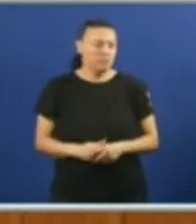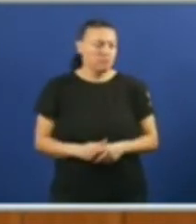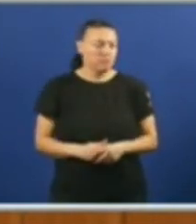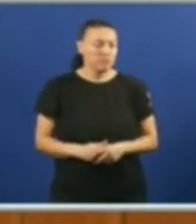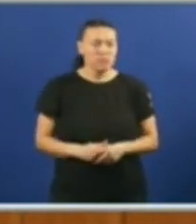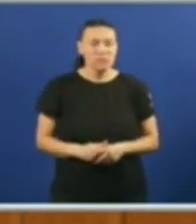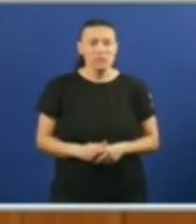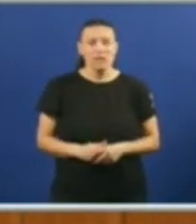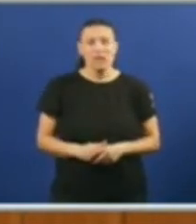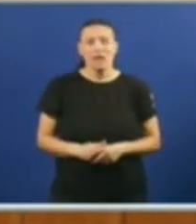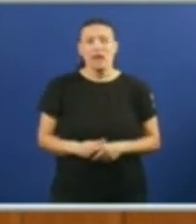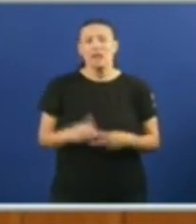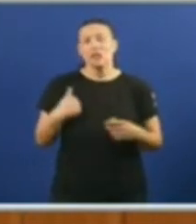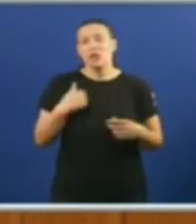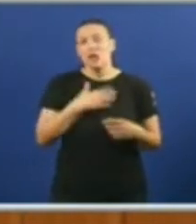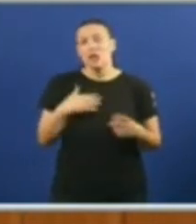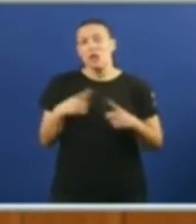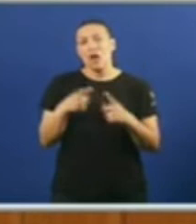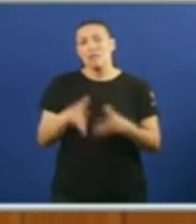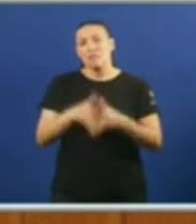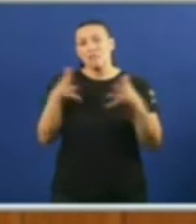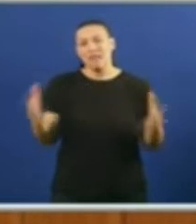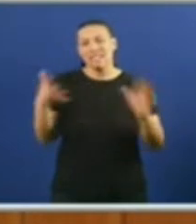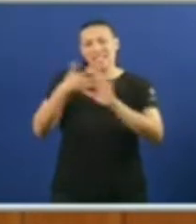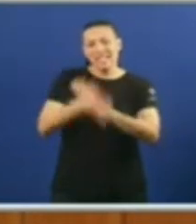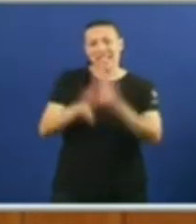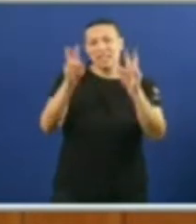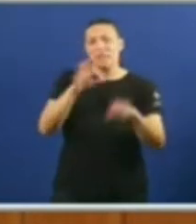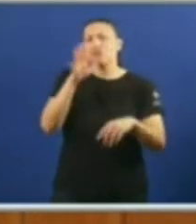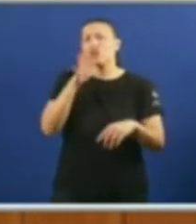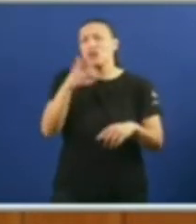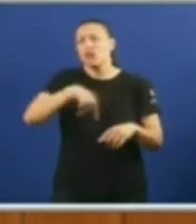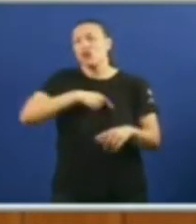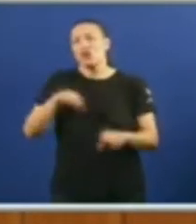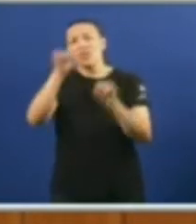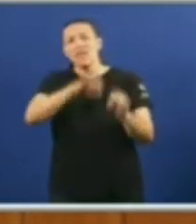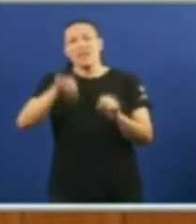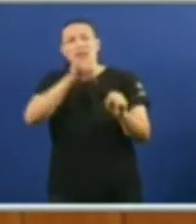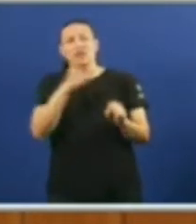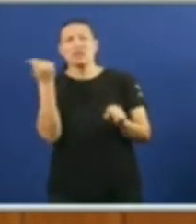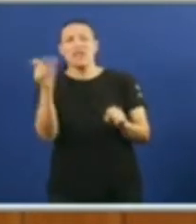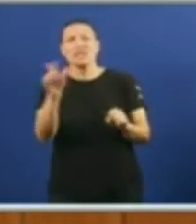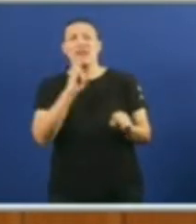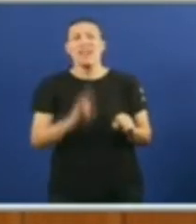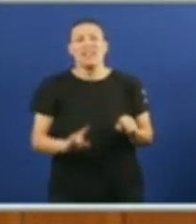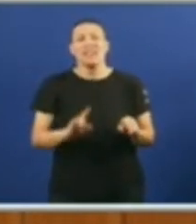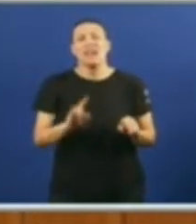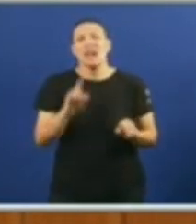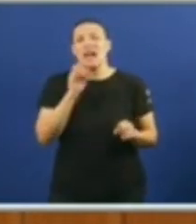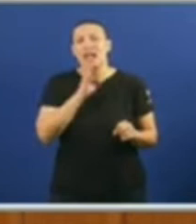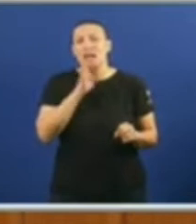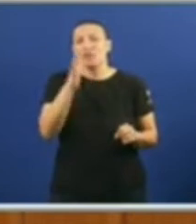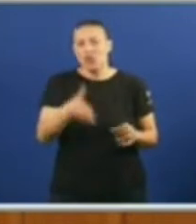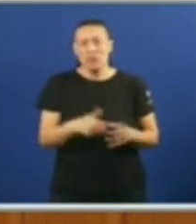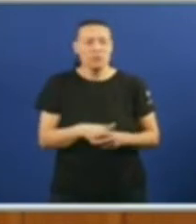que empece ou que me estenda un pouco máis nas razóns de por que defendemos unha tarifa eléctrica